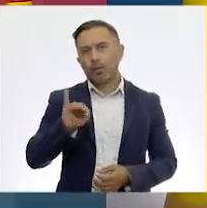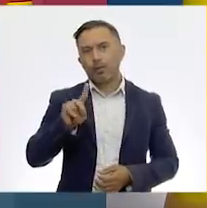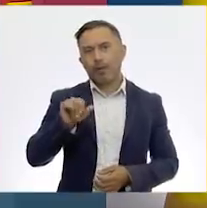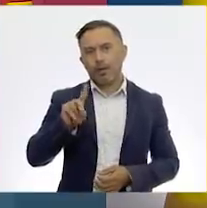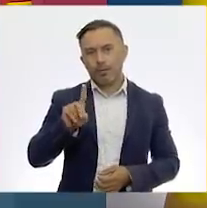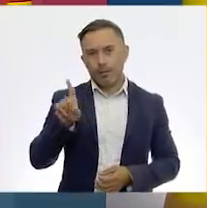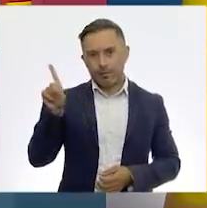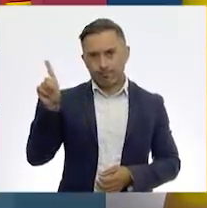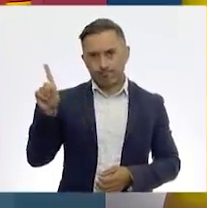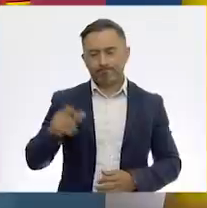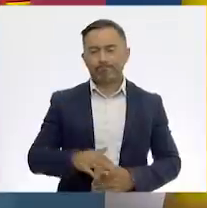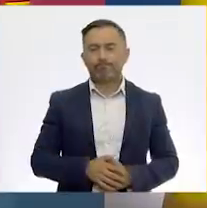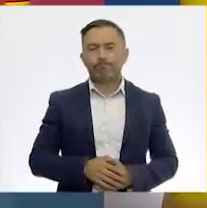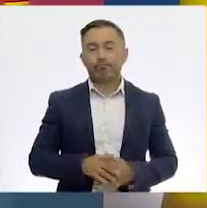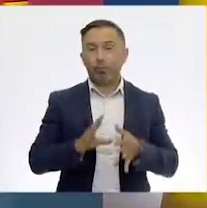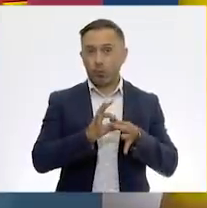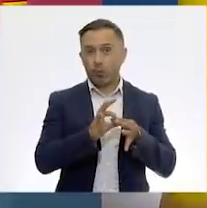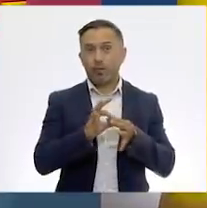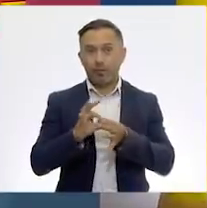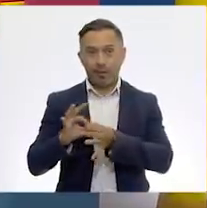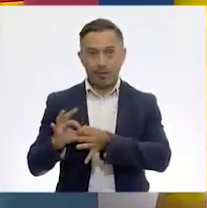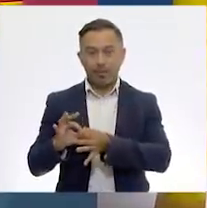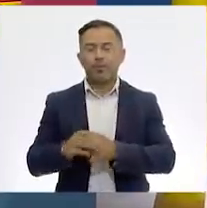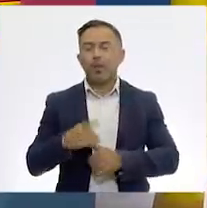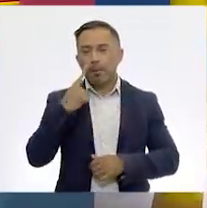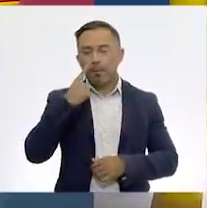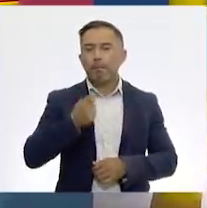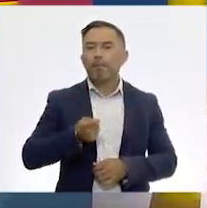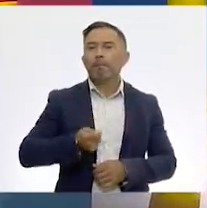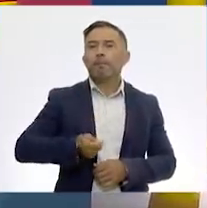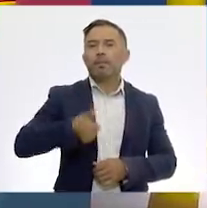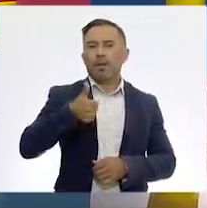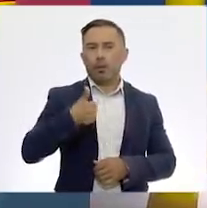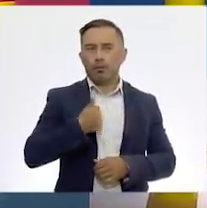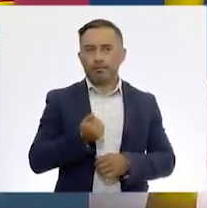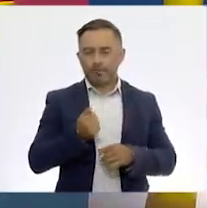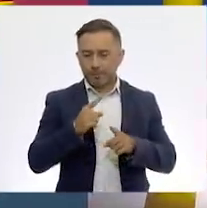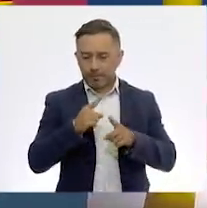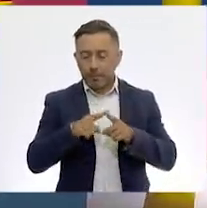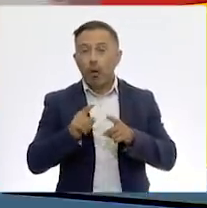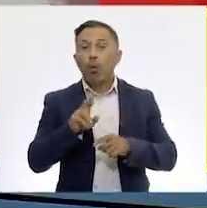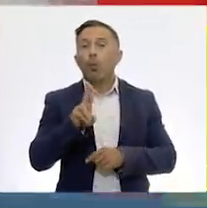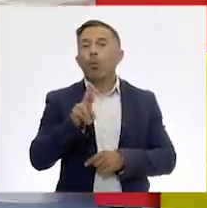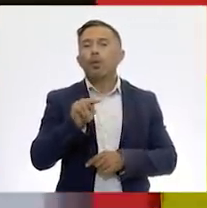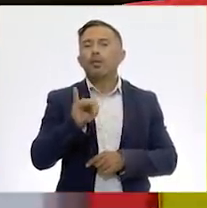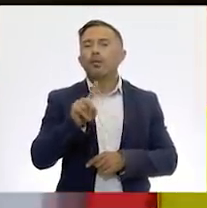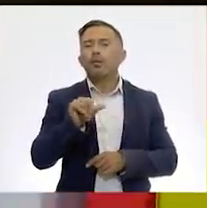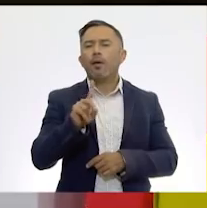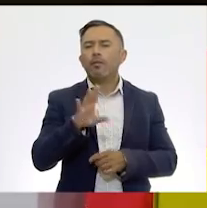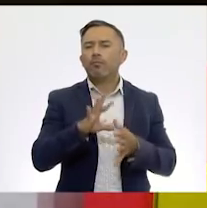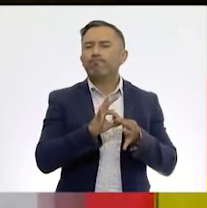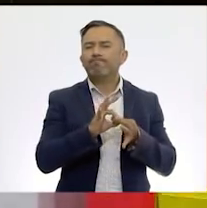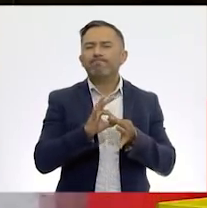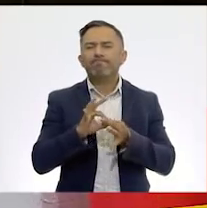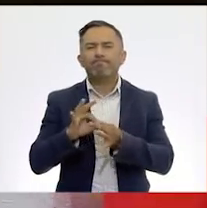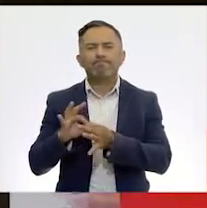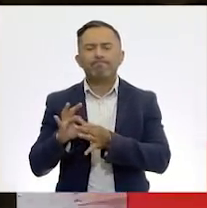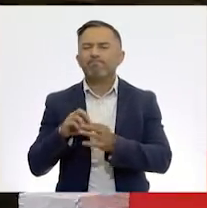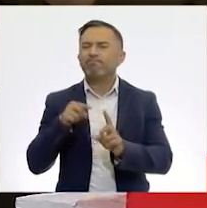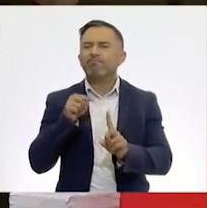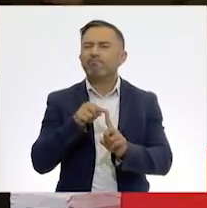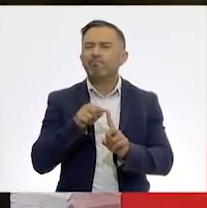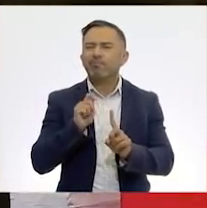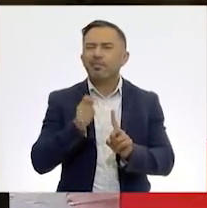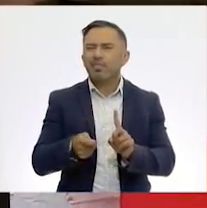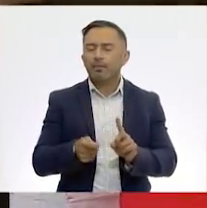Para ello vamos a trabajar primero con estos dos cuerpos geométricos. La unidad en sí misma es un elemento que en